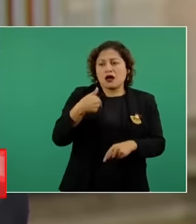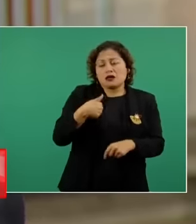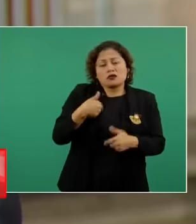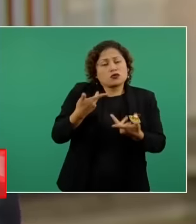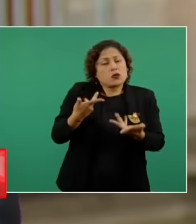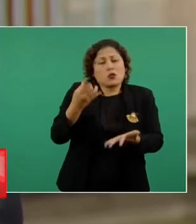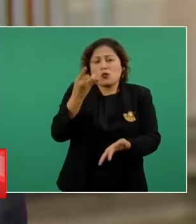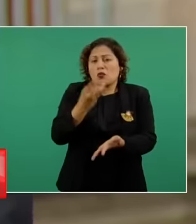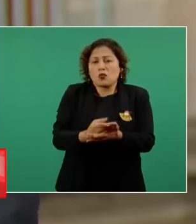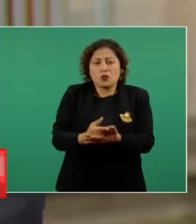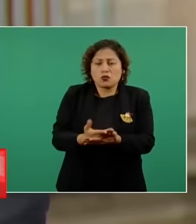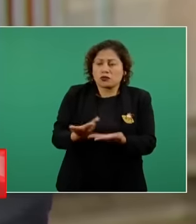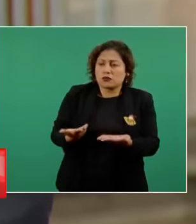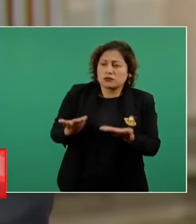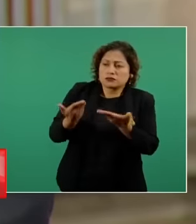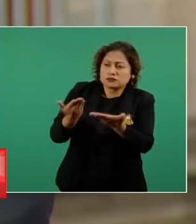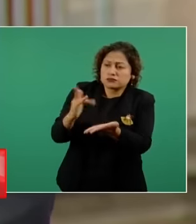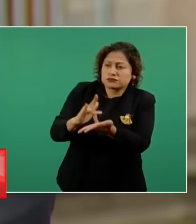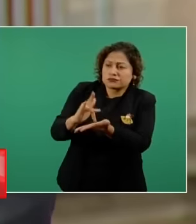ningún favor